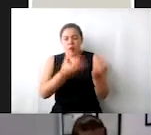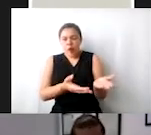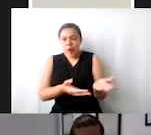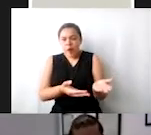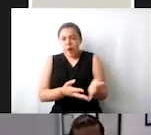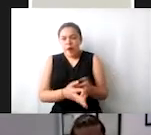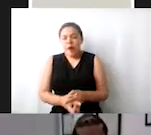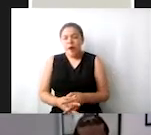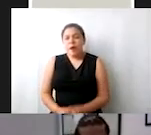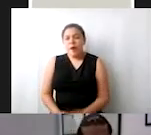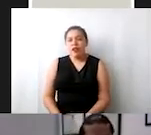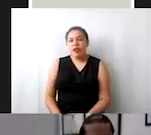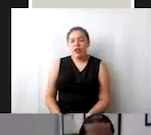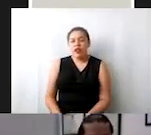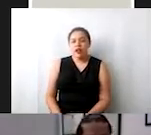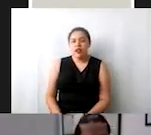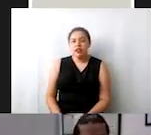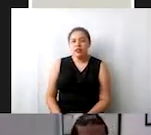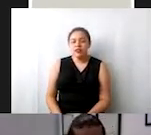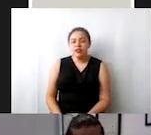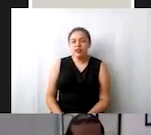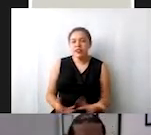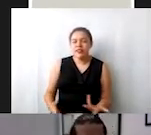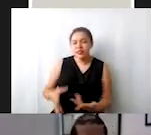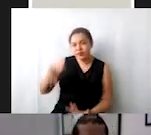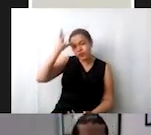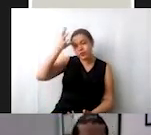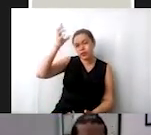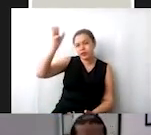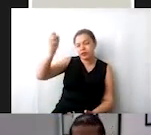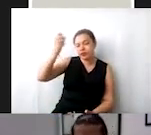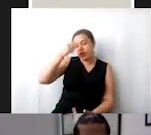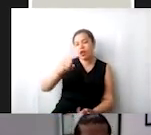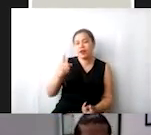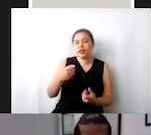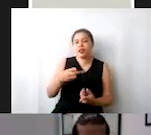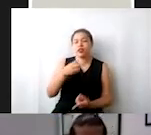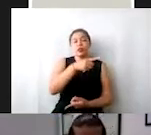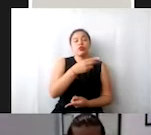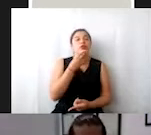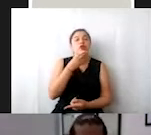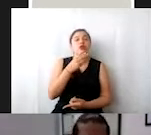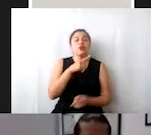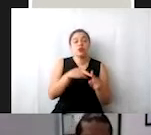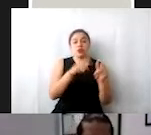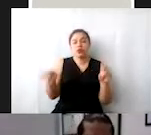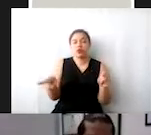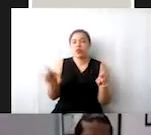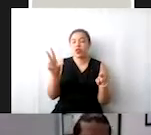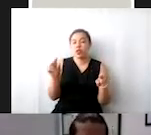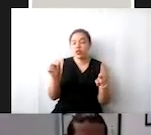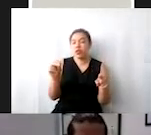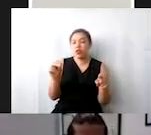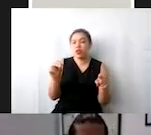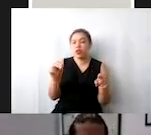sales del concepto de puesta a disposición. No es una puesta a disposición, sino que es una